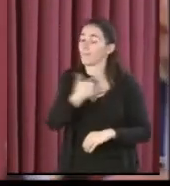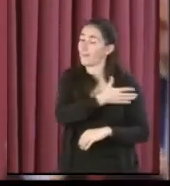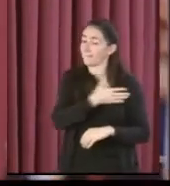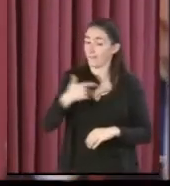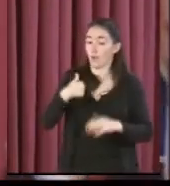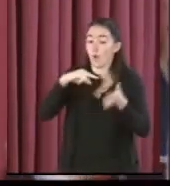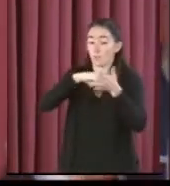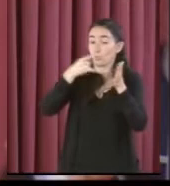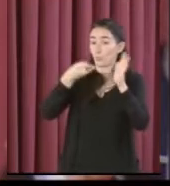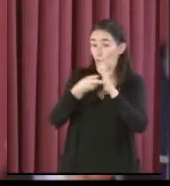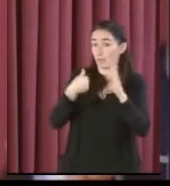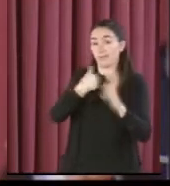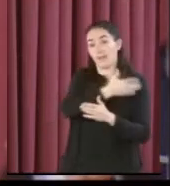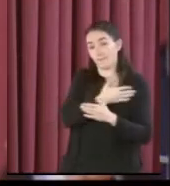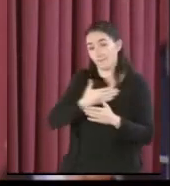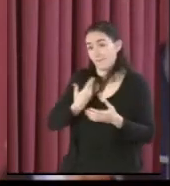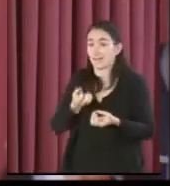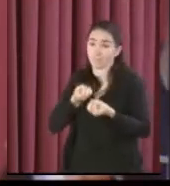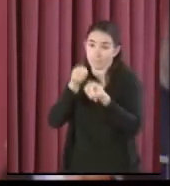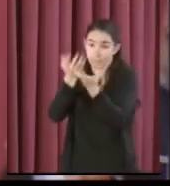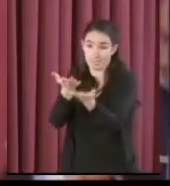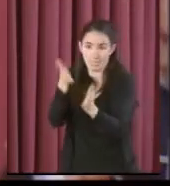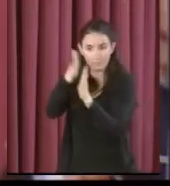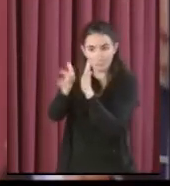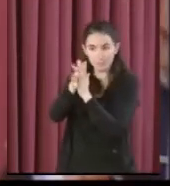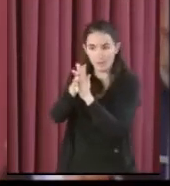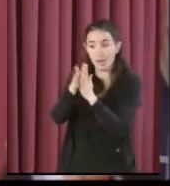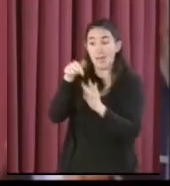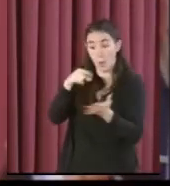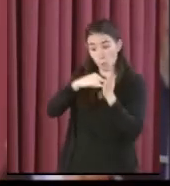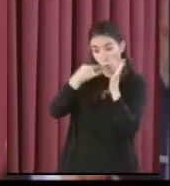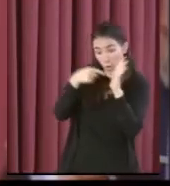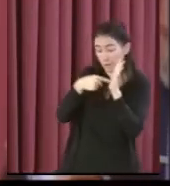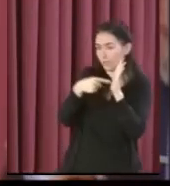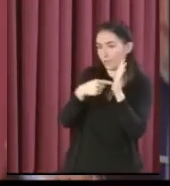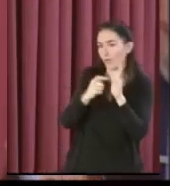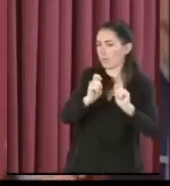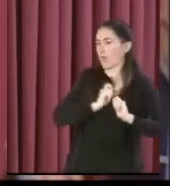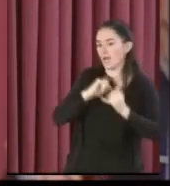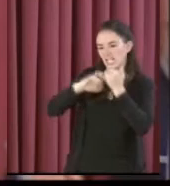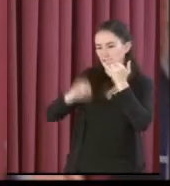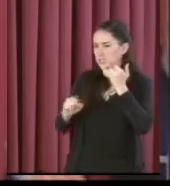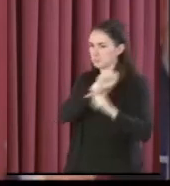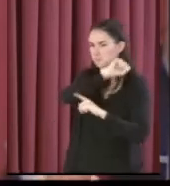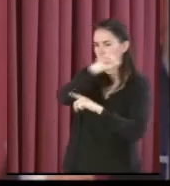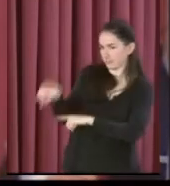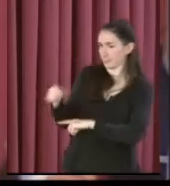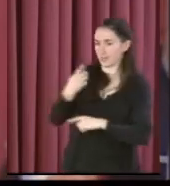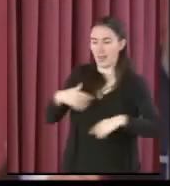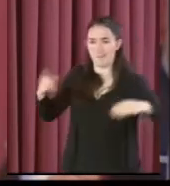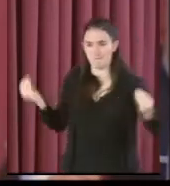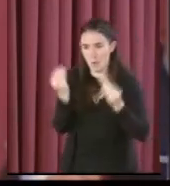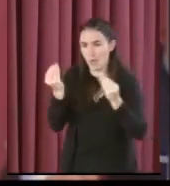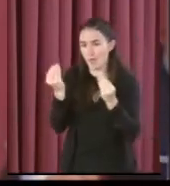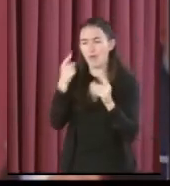proyecto que nos ha llevado a superar la peor crisis y explicarles los retos que vamos a afrontar para avanzar en nuestra hoja de ruta hacia un